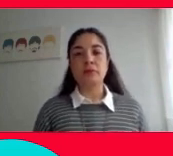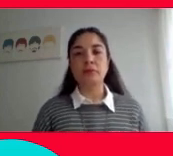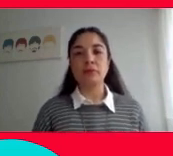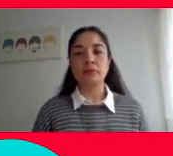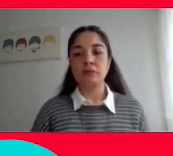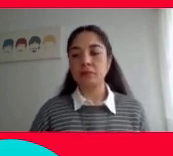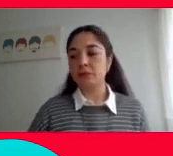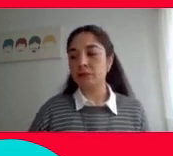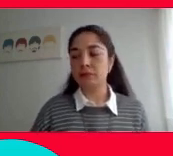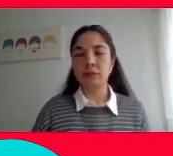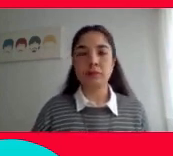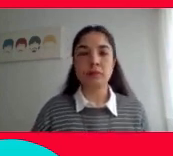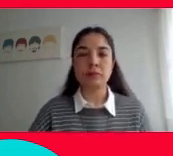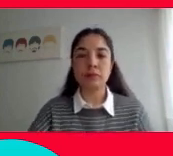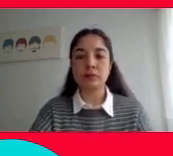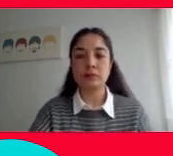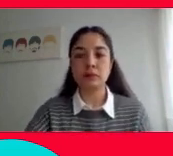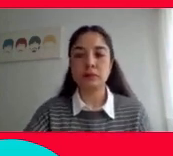Chile, ¿cierto?, había